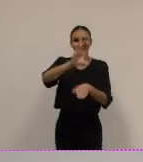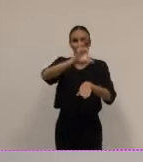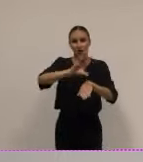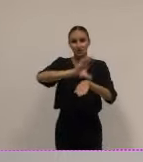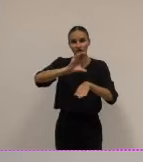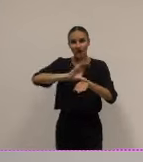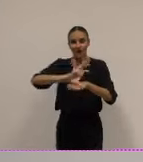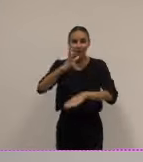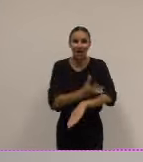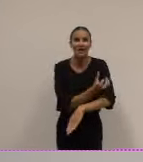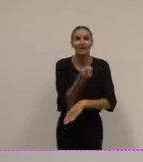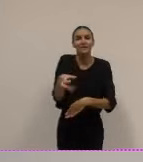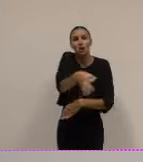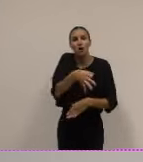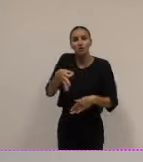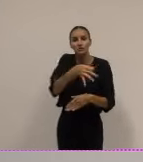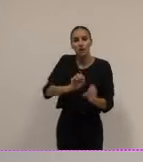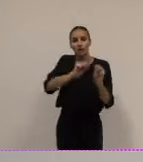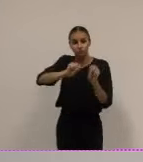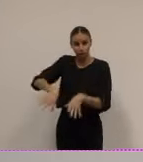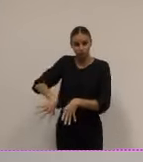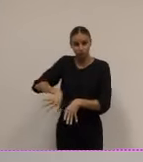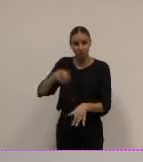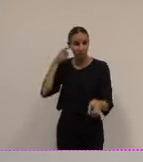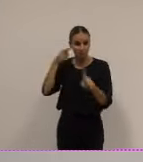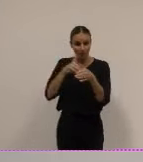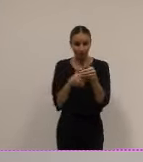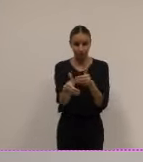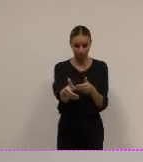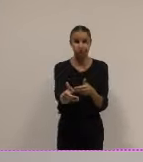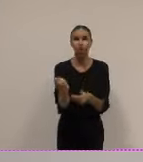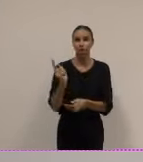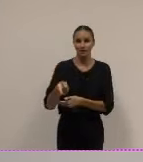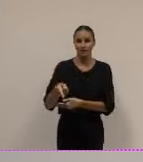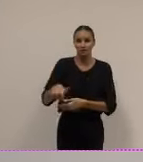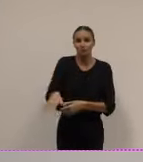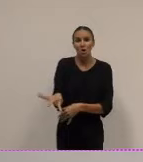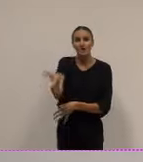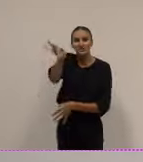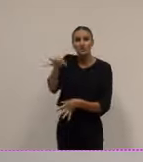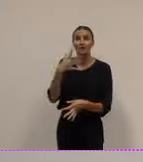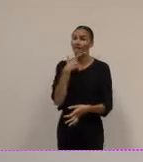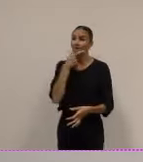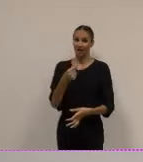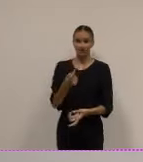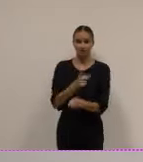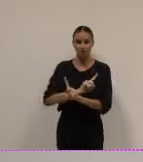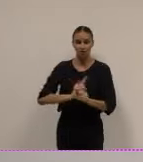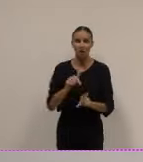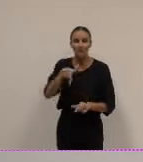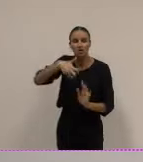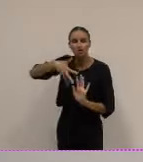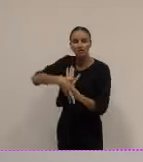Cabildo Insular para el próximo mandato. No ha sido una decisión sencilla, pero sí que es fruto